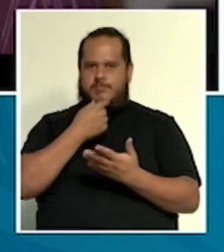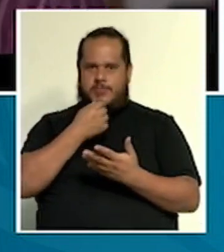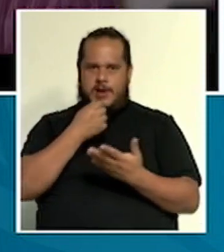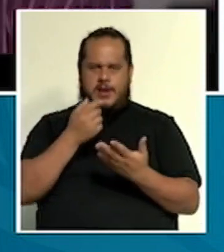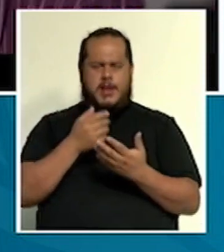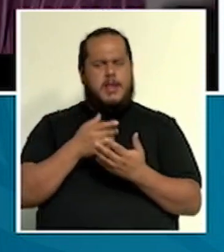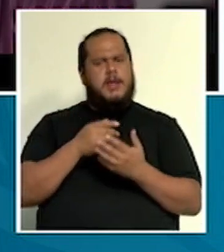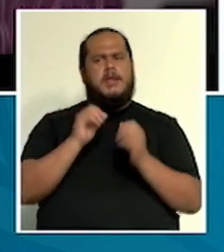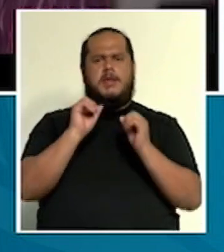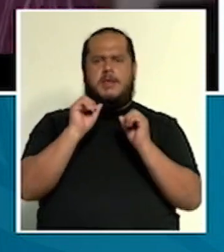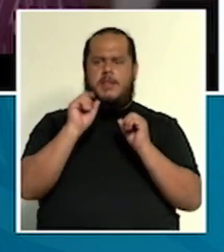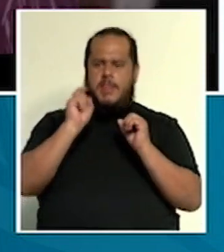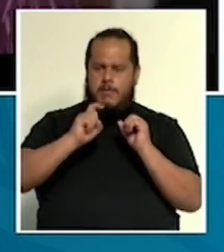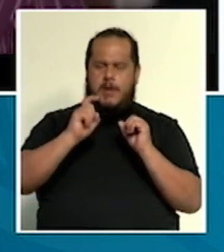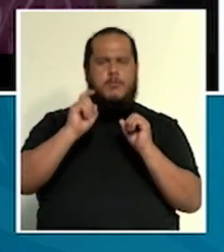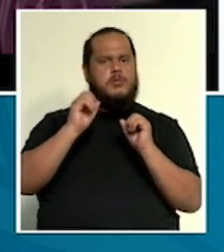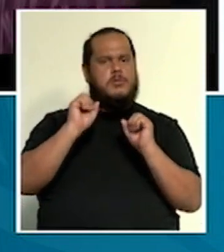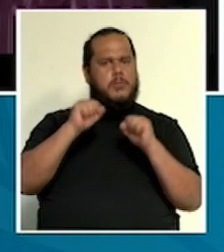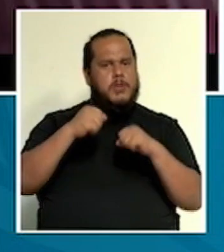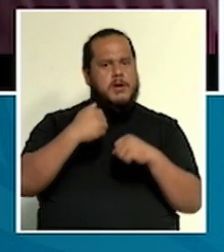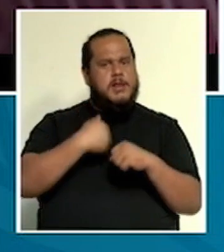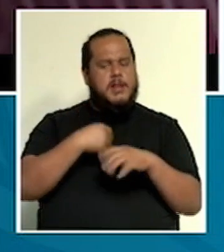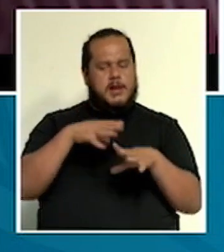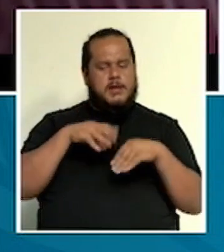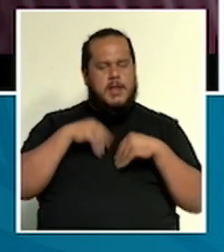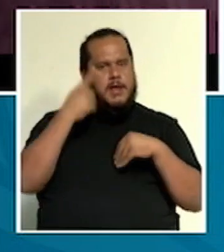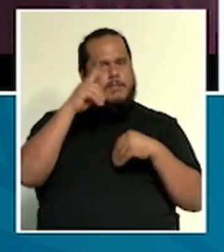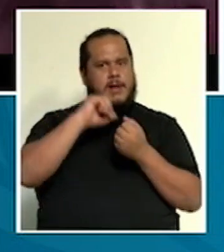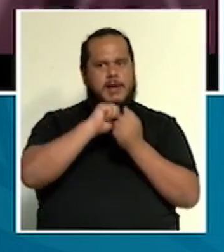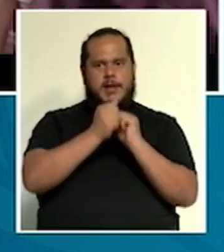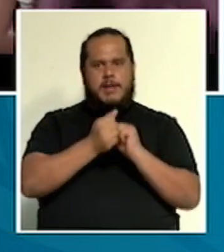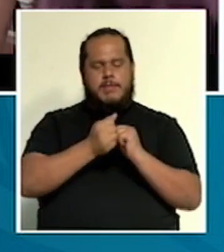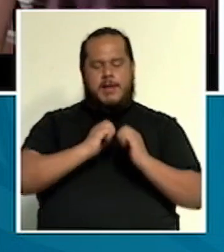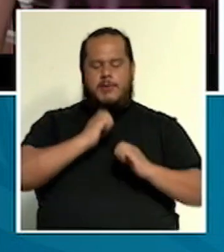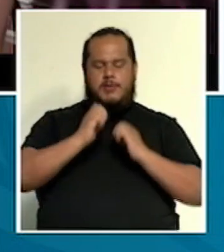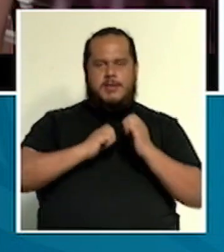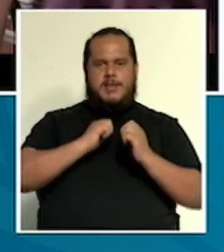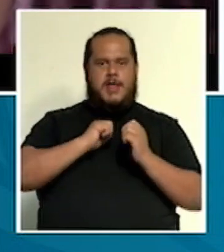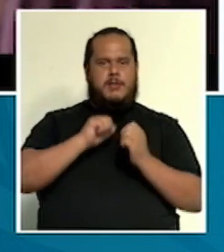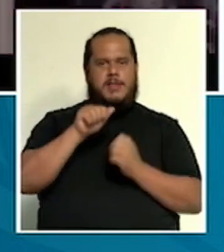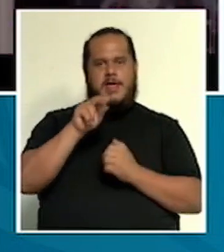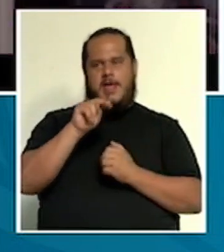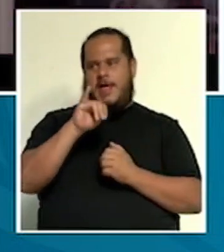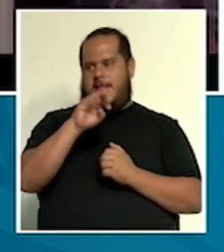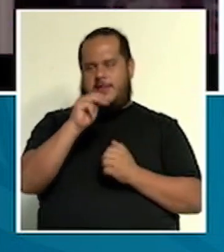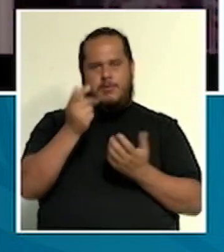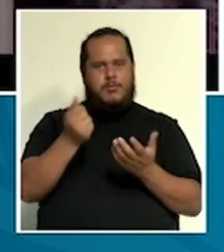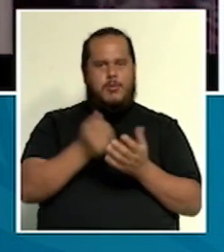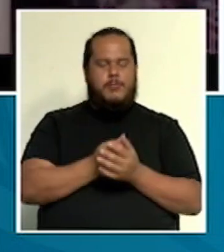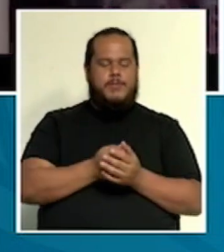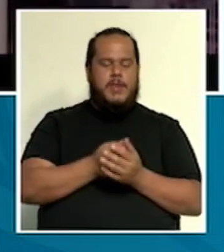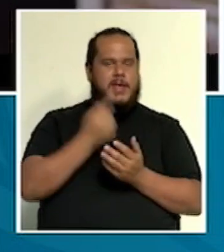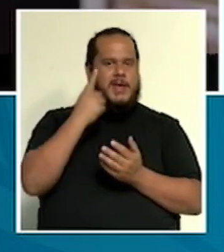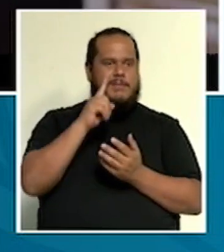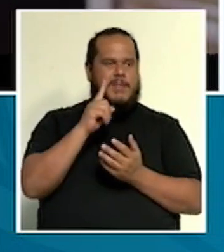que poder tener la adaptabilidad para cambiar los estados de ánimo, para cambiar la